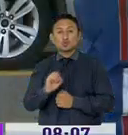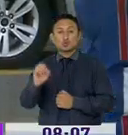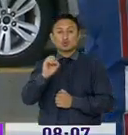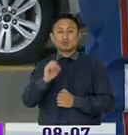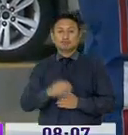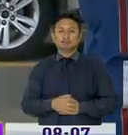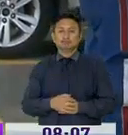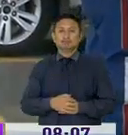informó javier ros